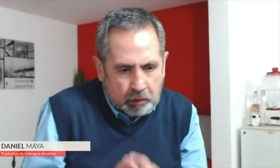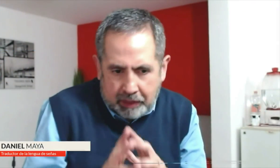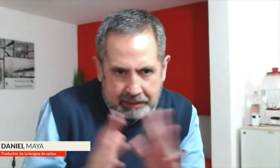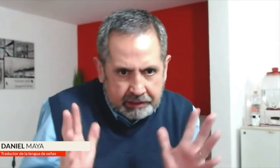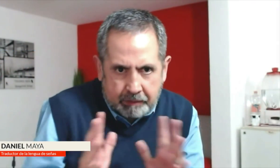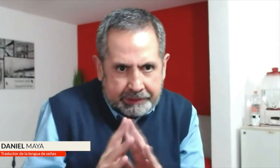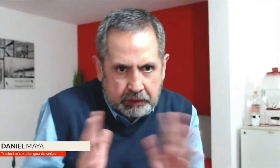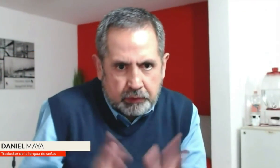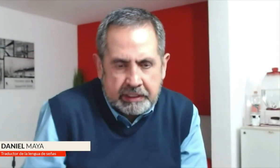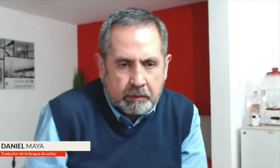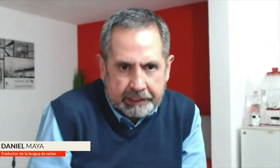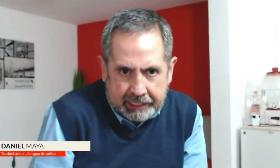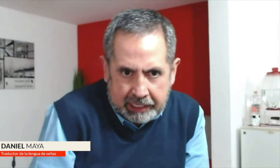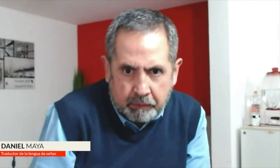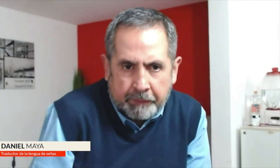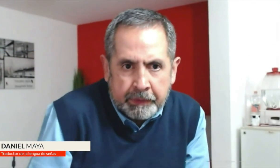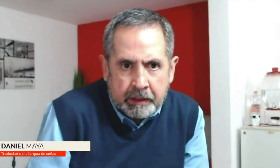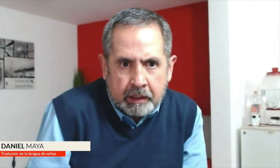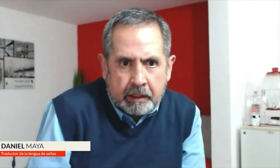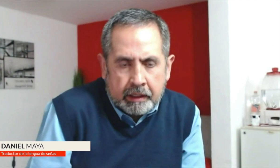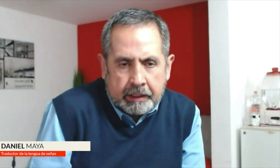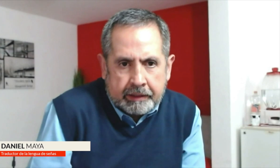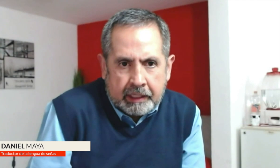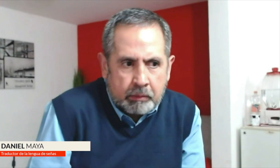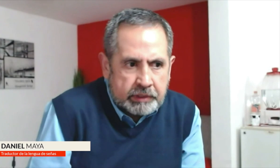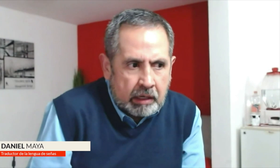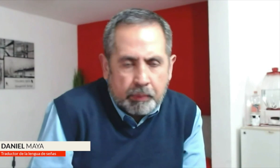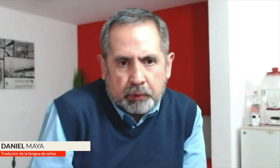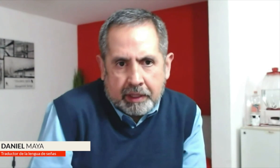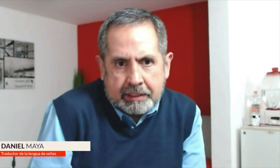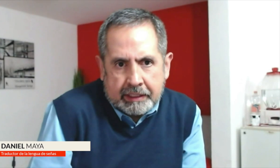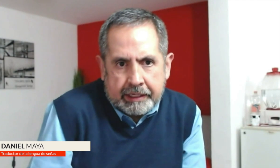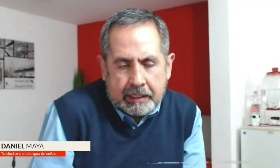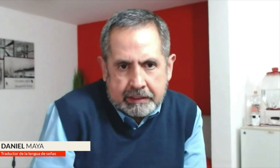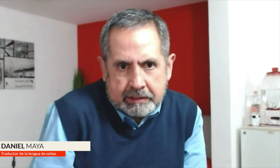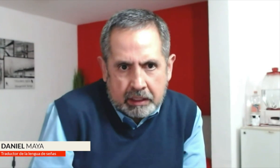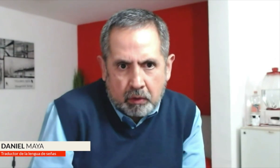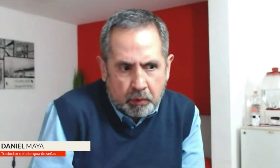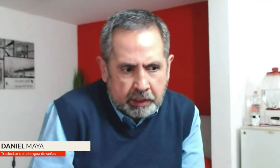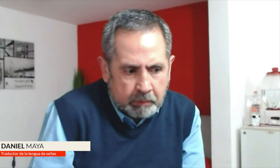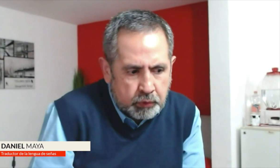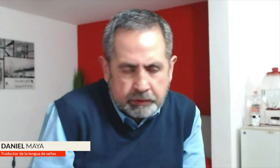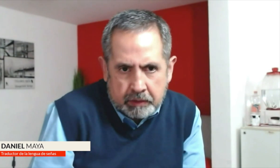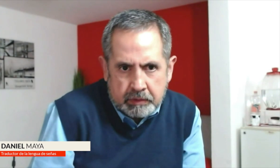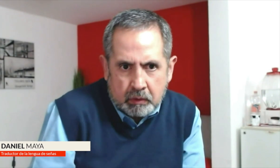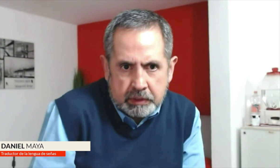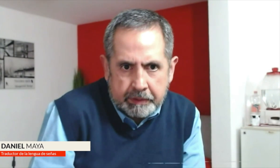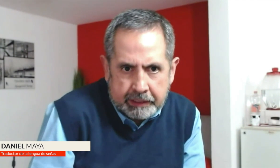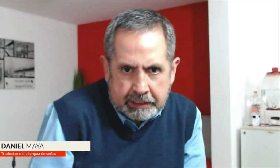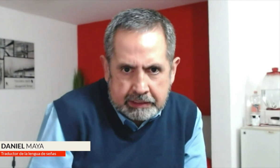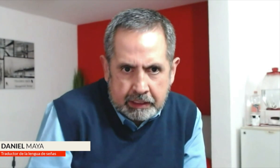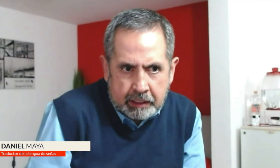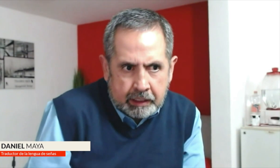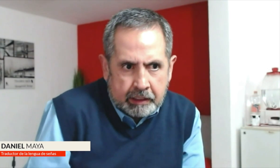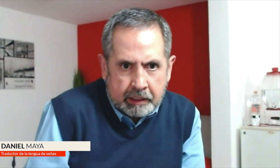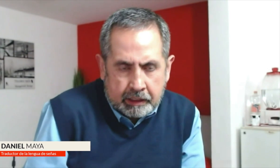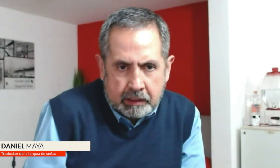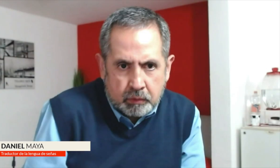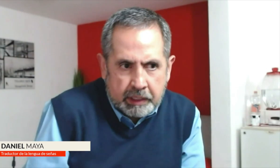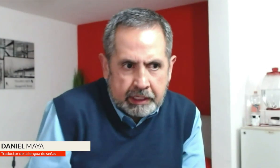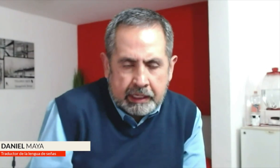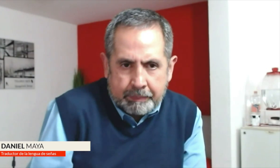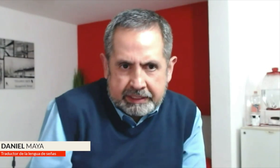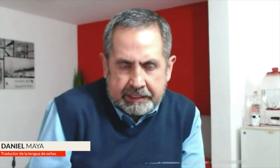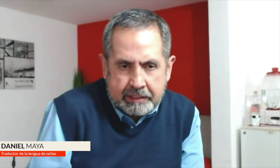dificultad en todas las interpretaciones de cualquier lengua. Tenemos ya la oportunidad de seguir al licenciado durante muchos años, inclusive antes de